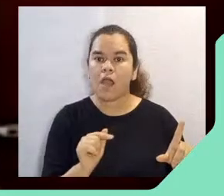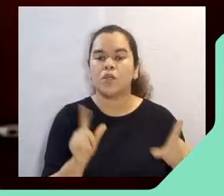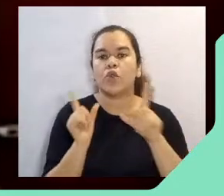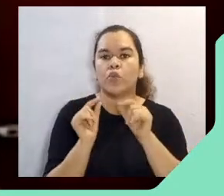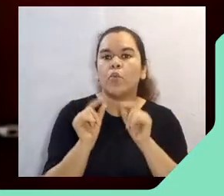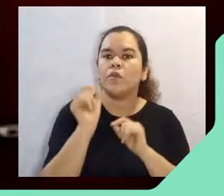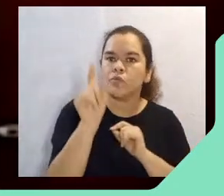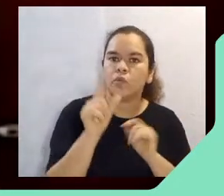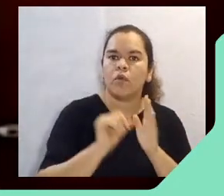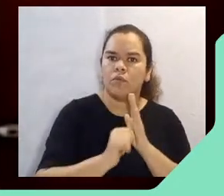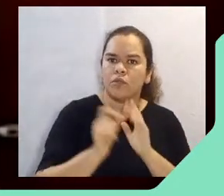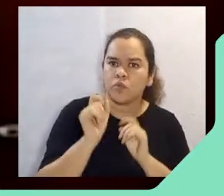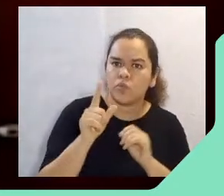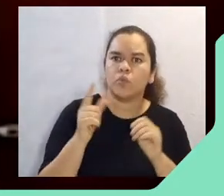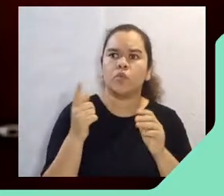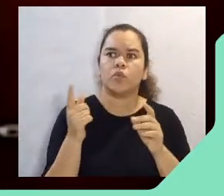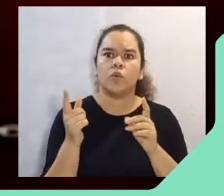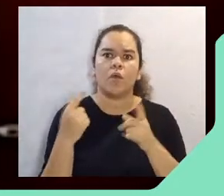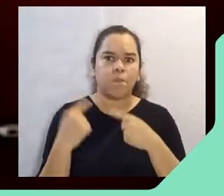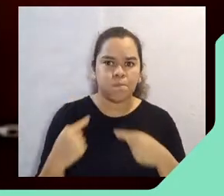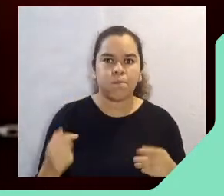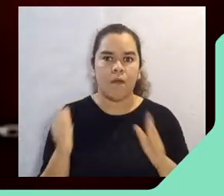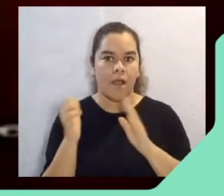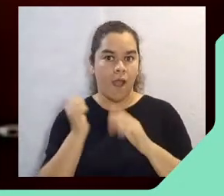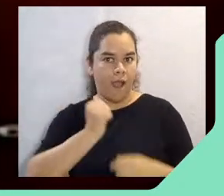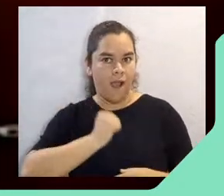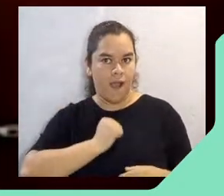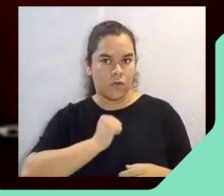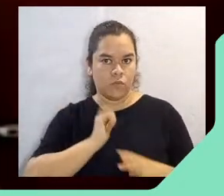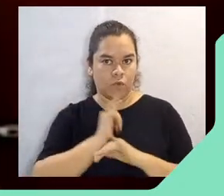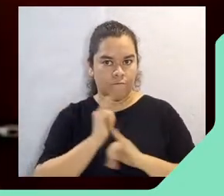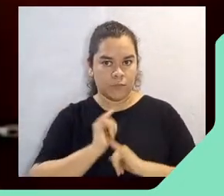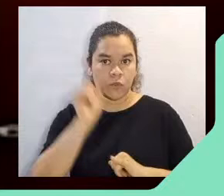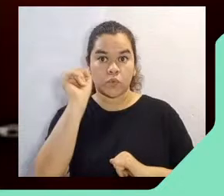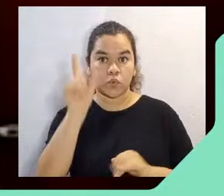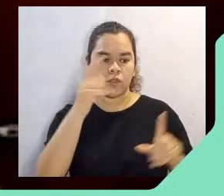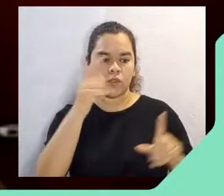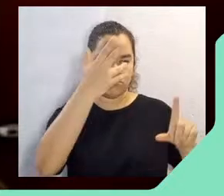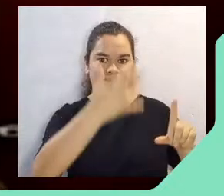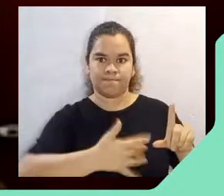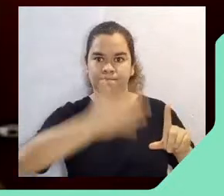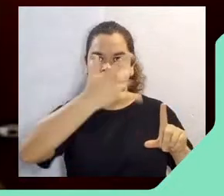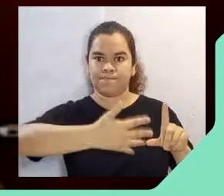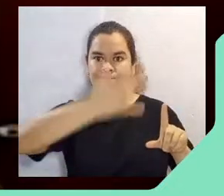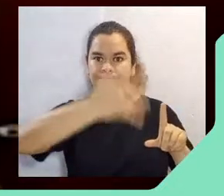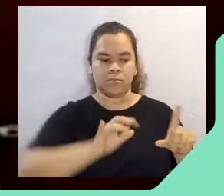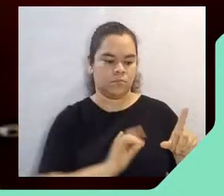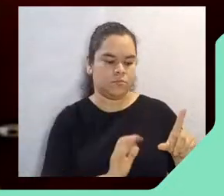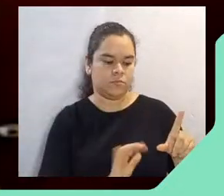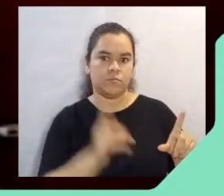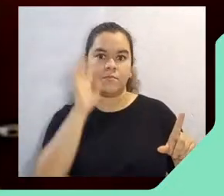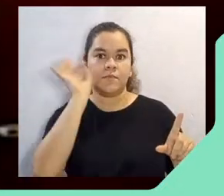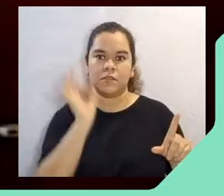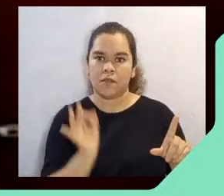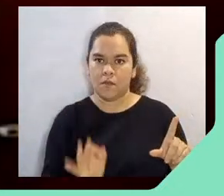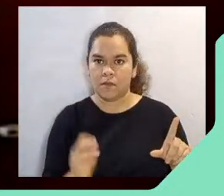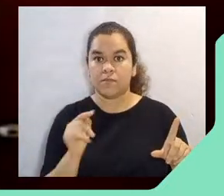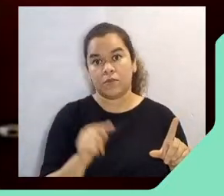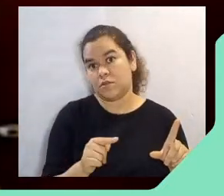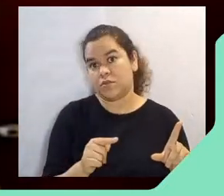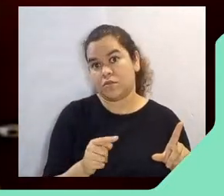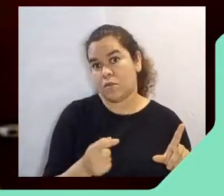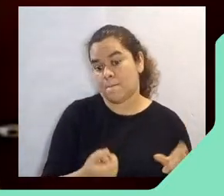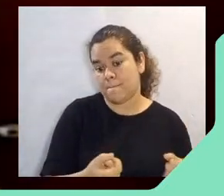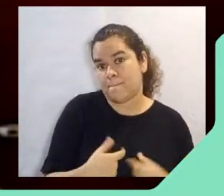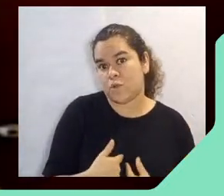como estudiante oficial de la Facultad de Ciencias Exactas o de toda la universidad, porque es aplicable